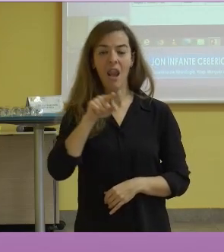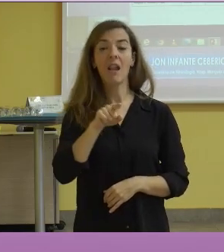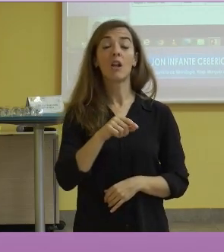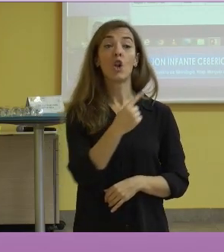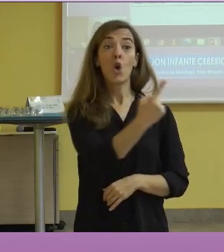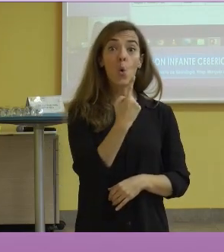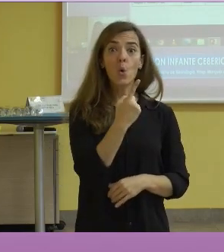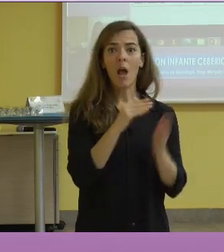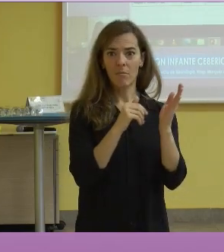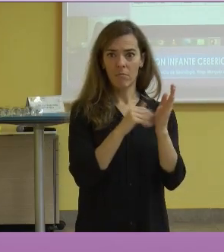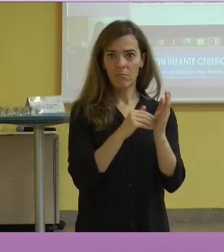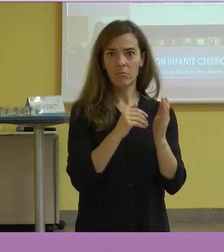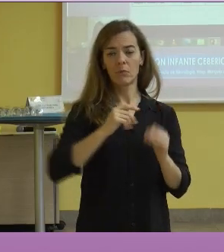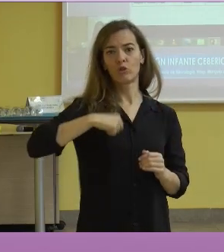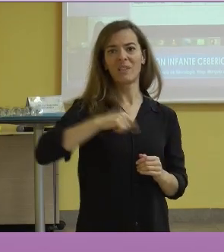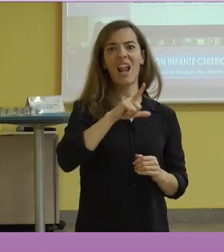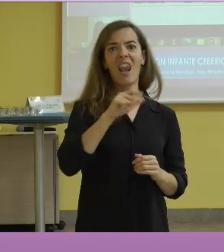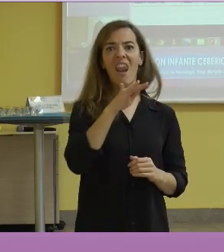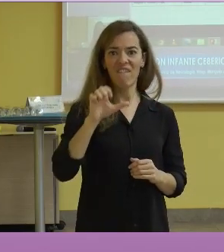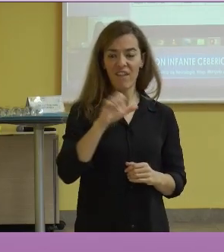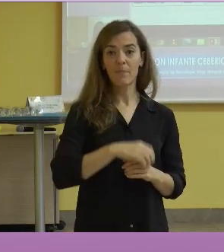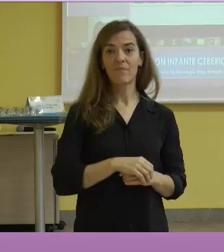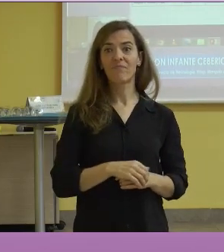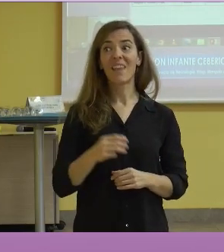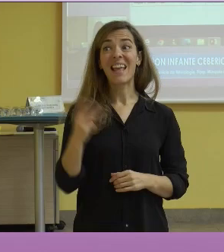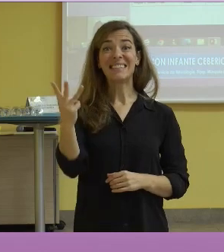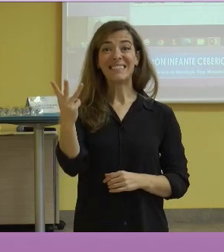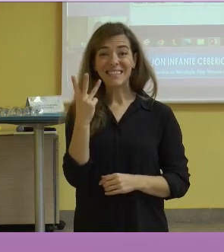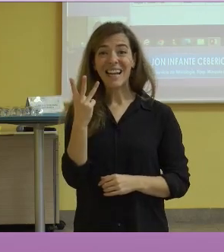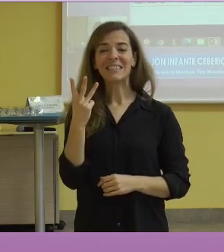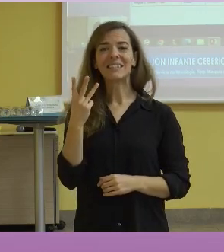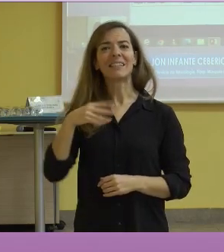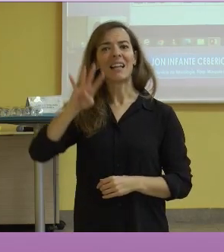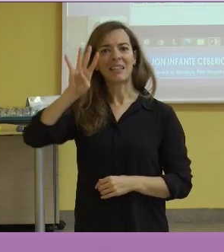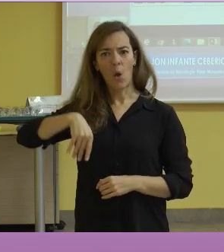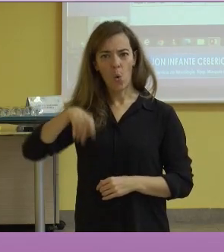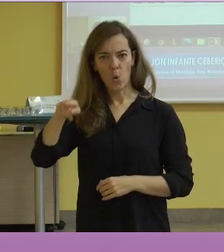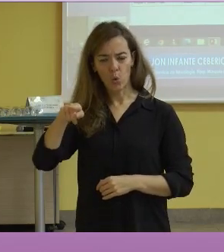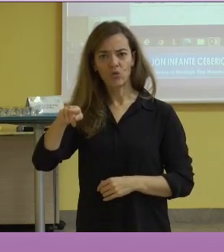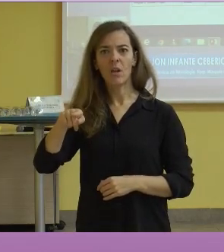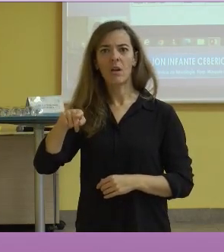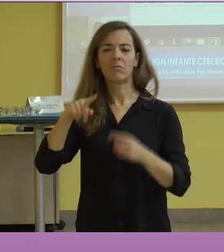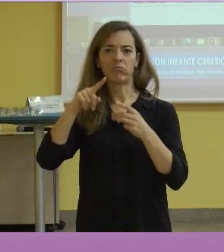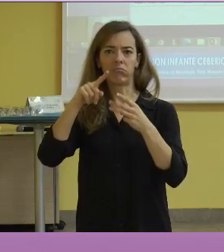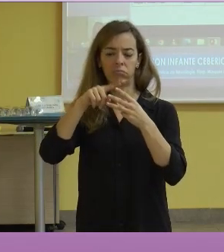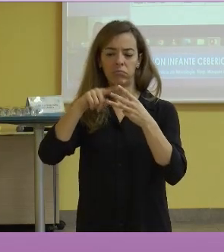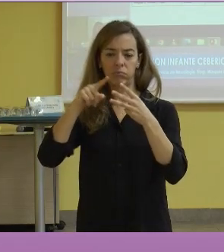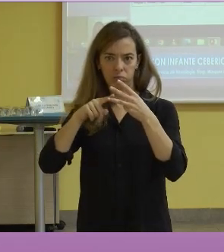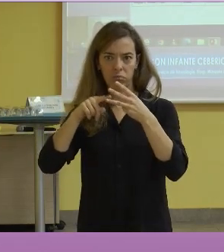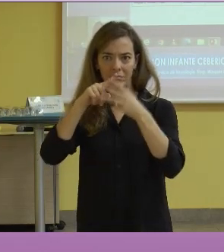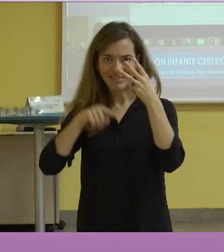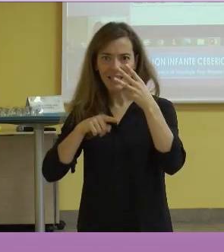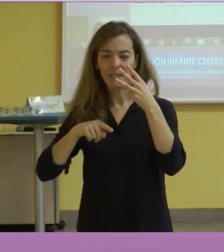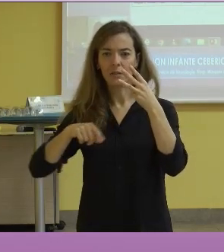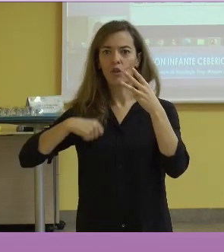Comunidad Valenciana, en el Hospital La Fe. Hay 3 CESUR de ataxias en Cataluña, que están en Sant Joan de Déu, Vall d'Hebron y Hospital